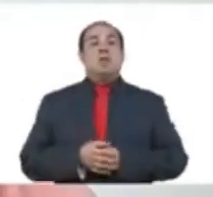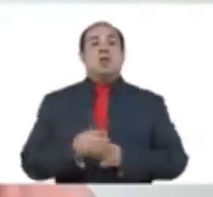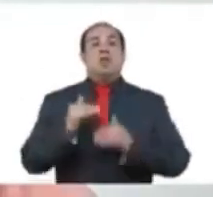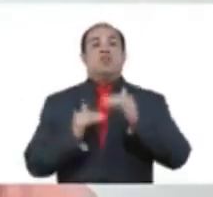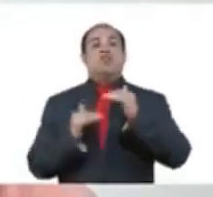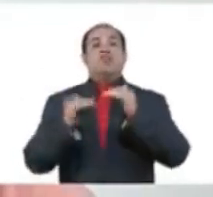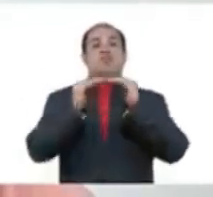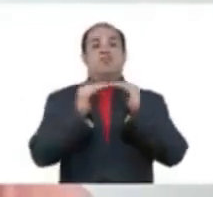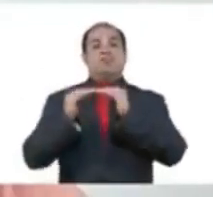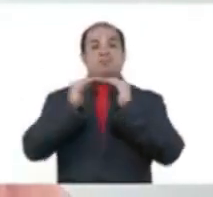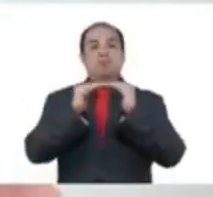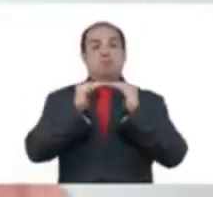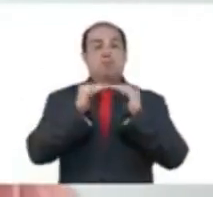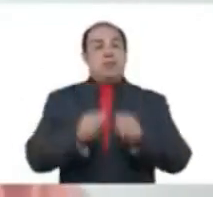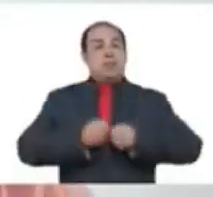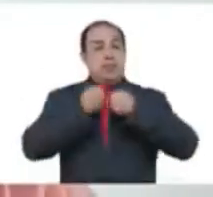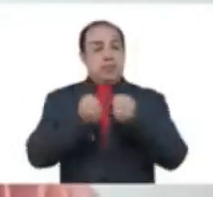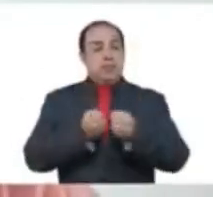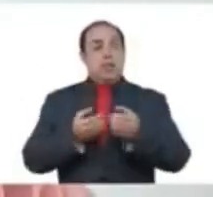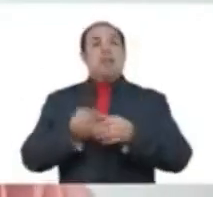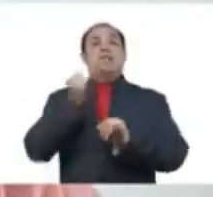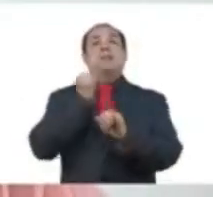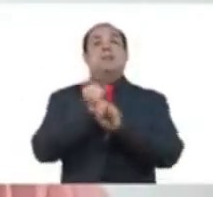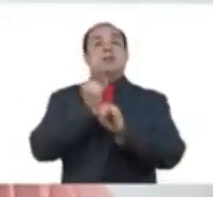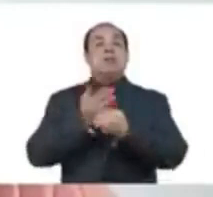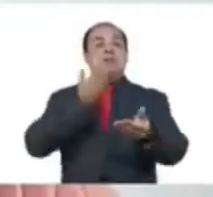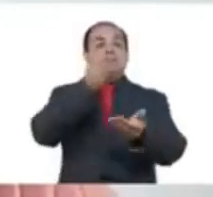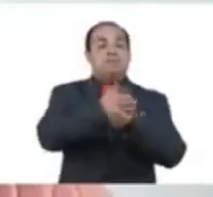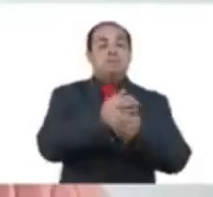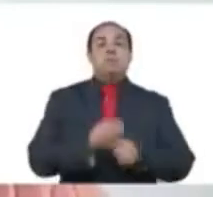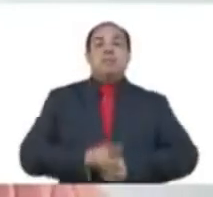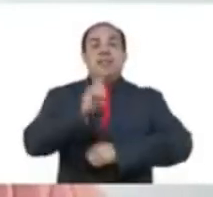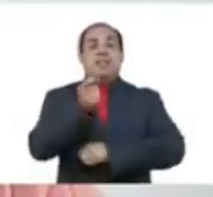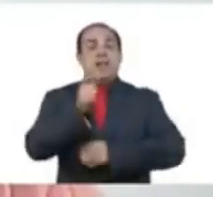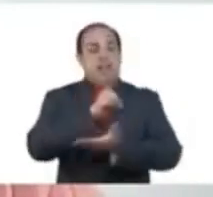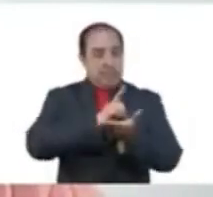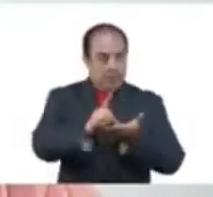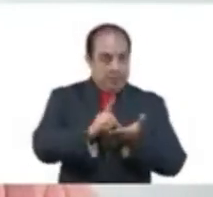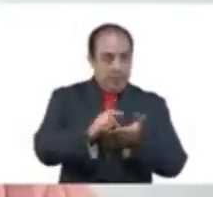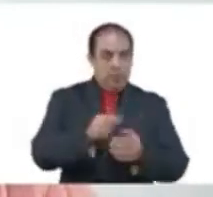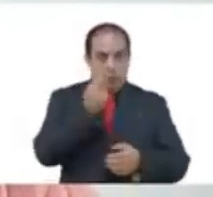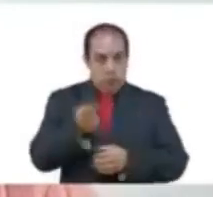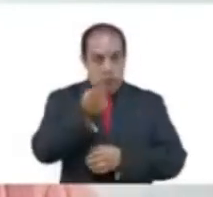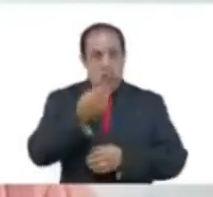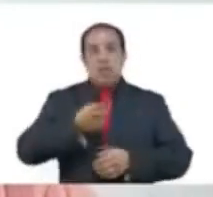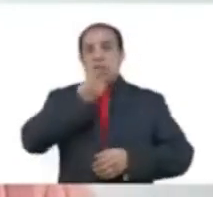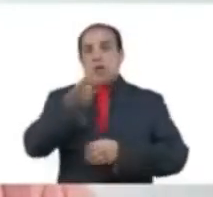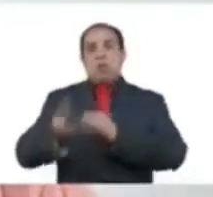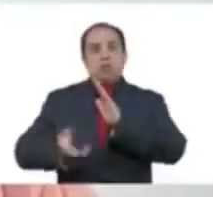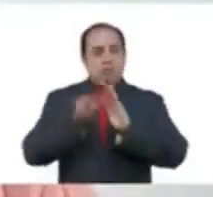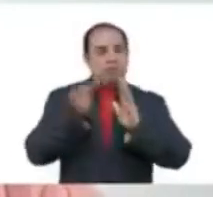desigualdades y garantizar el acceso a Internet, que es un derecho, como usted lo ha dicho ya varias veces,